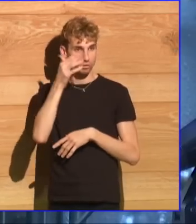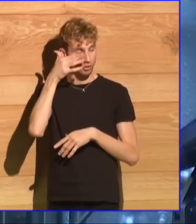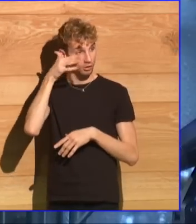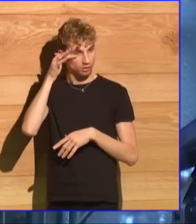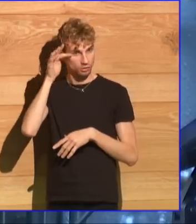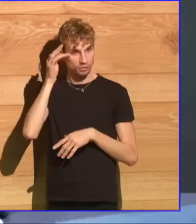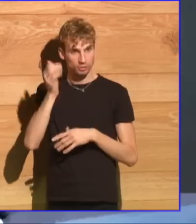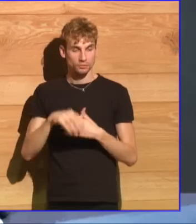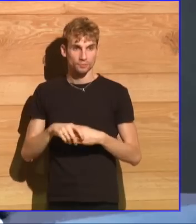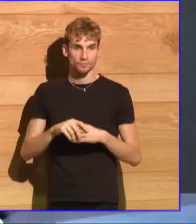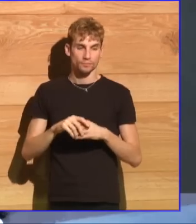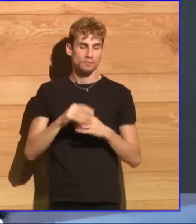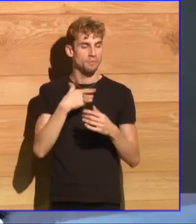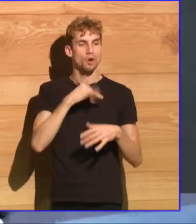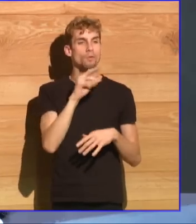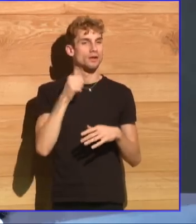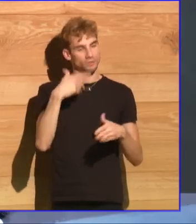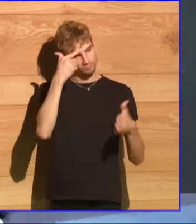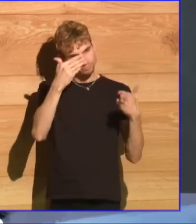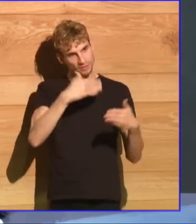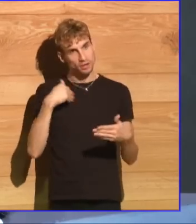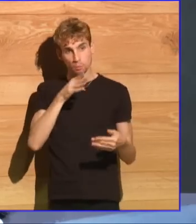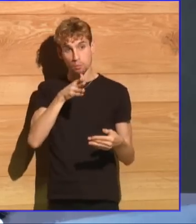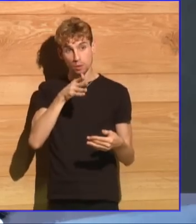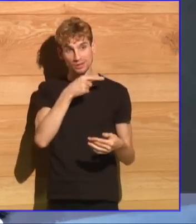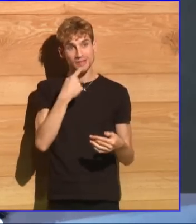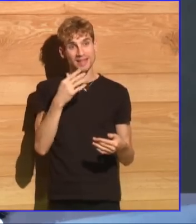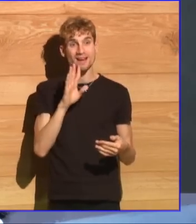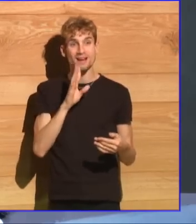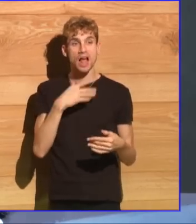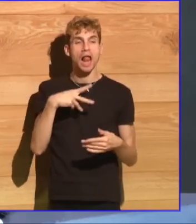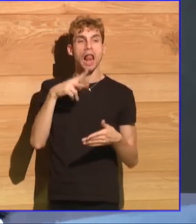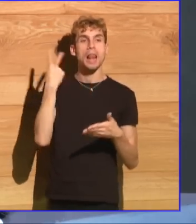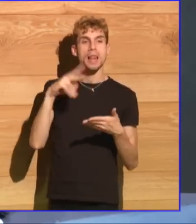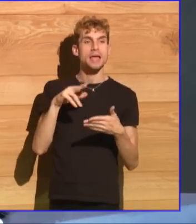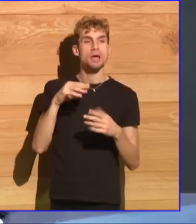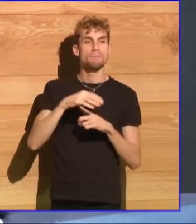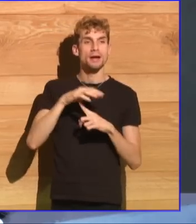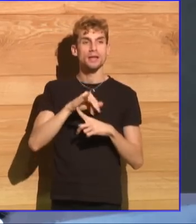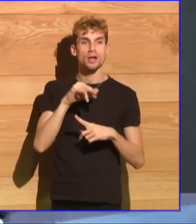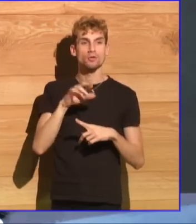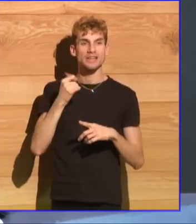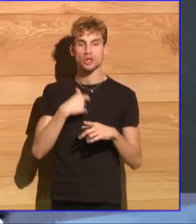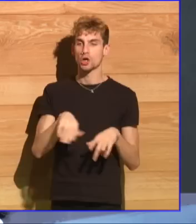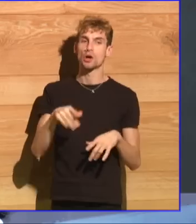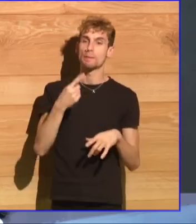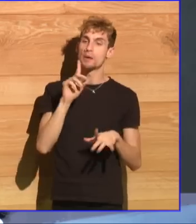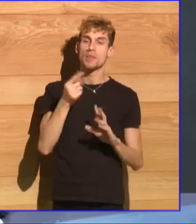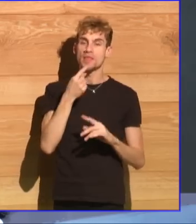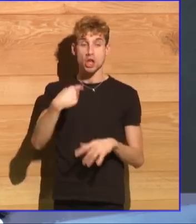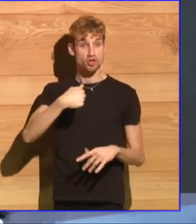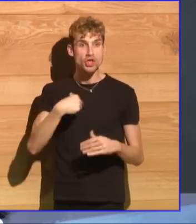precioso. La novela, Juan, Michael Crichton. Quiero felicitarte porque has dicho leí Parque Jurásico y no yo leí Parque Jurásico. Muy